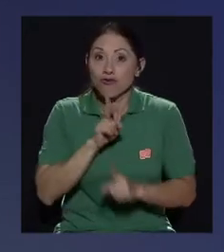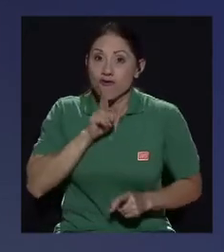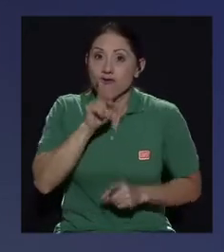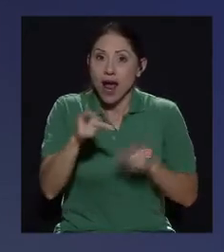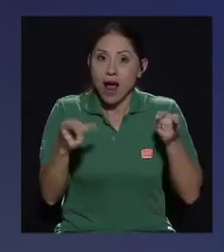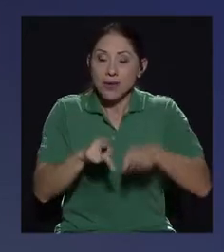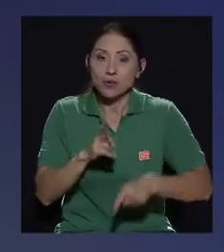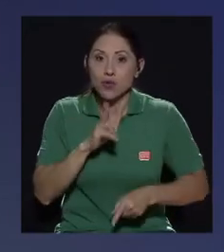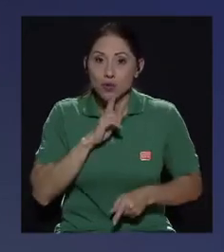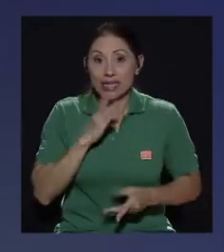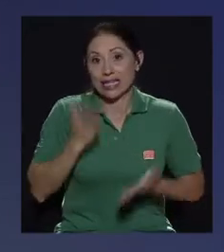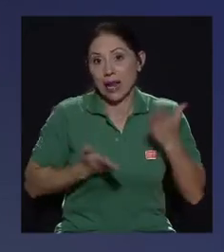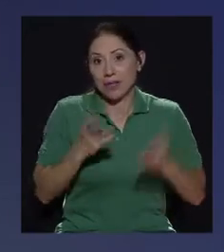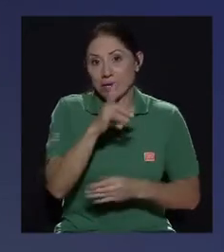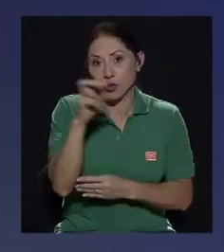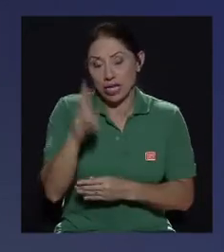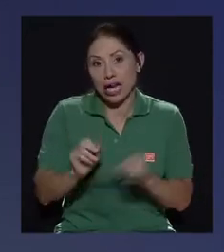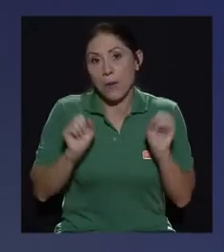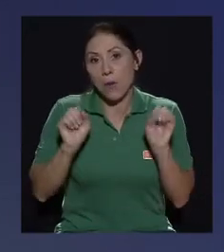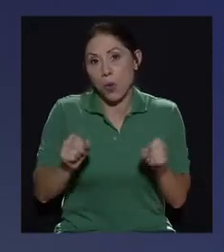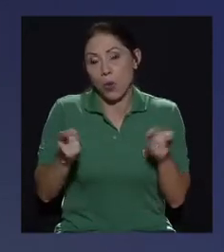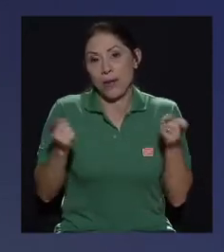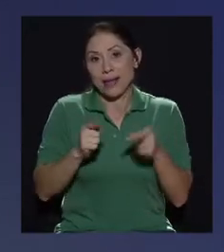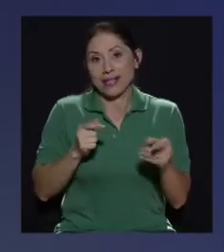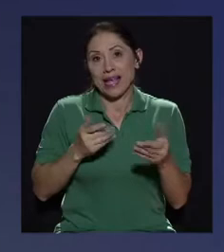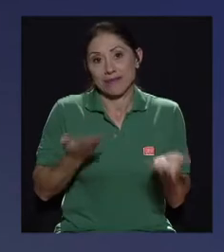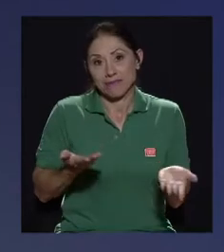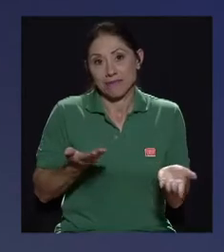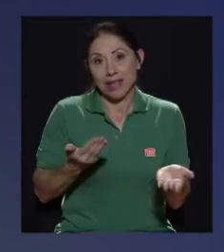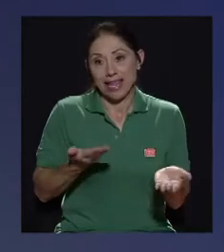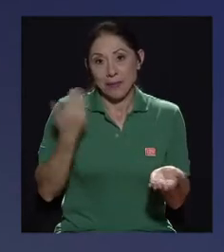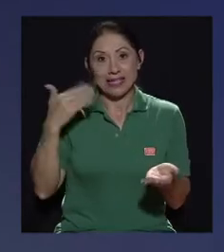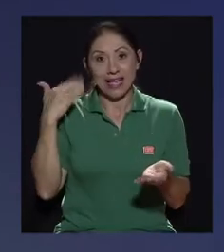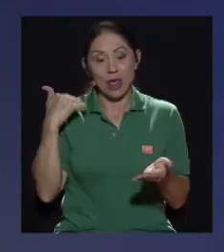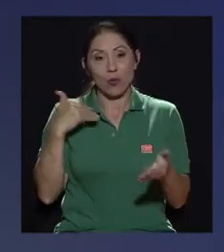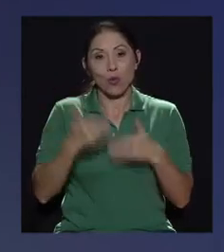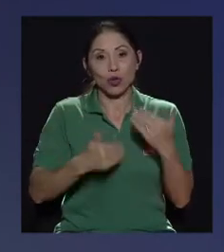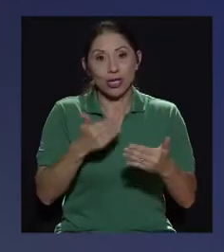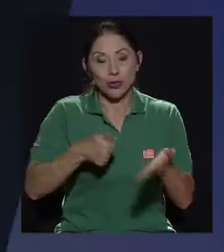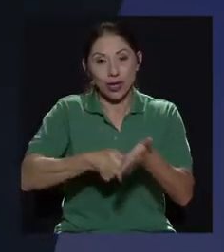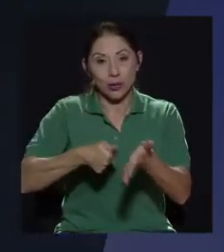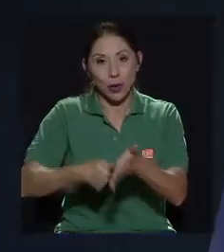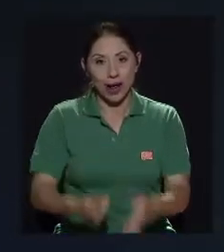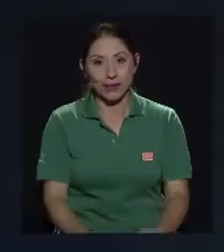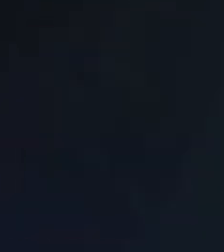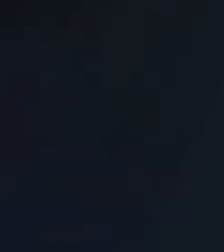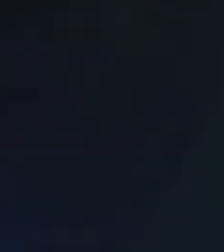repente en costa rica la podríamos tener cercana en el pasado proceso electoral casualmente